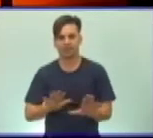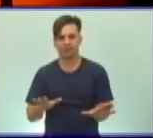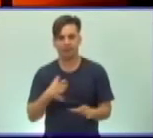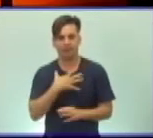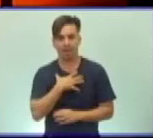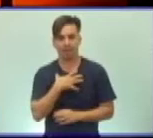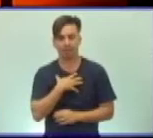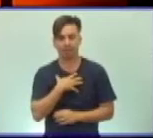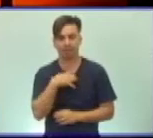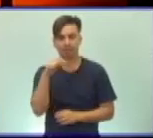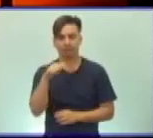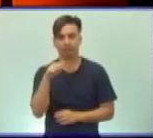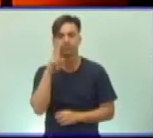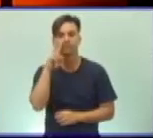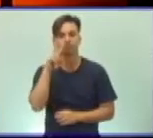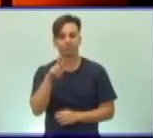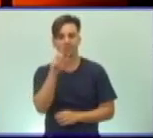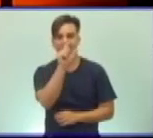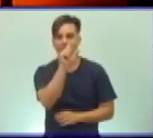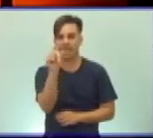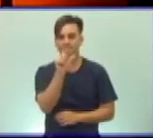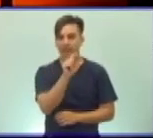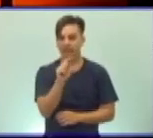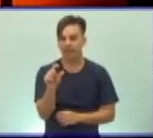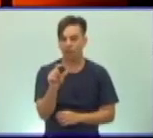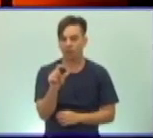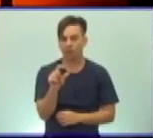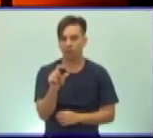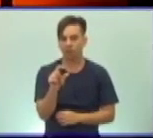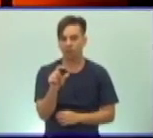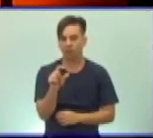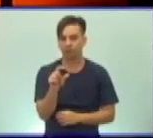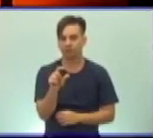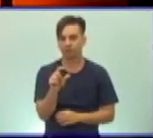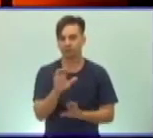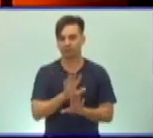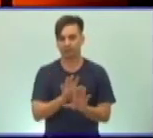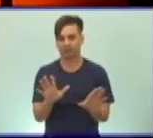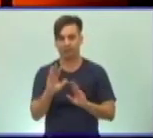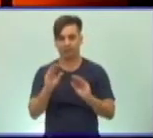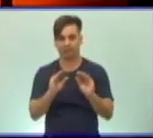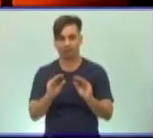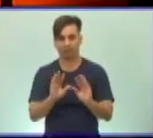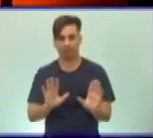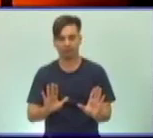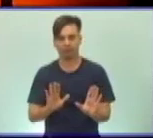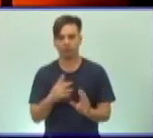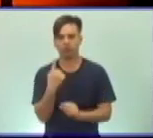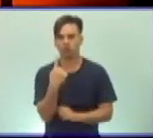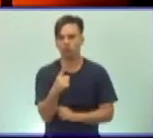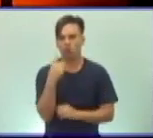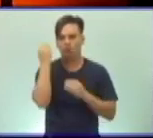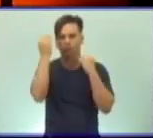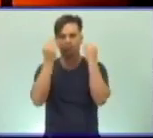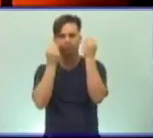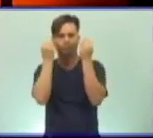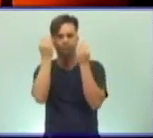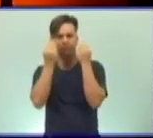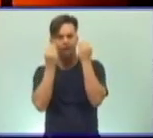el sistema de ecuaciones. Cuando ya tenemos el sistema de ecuaciones, solo tenemos que